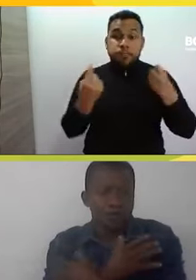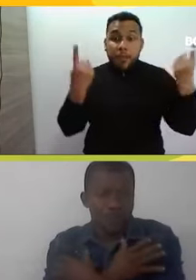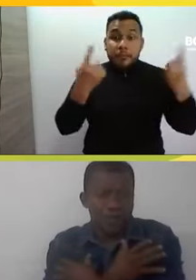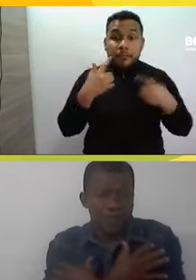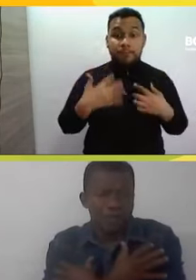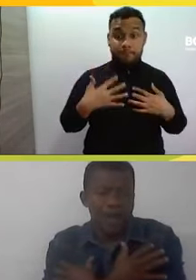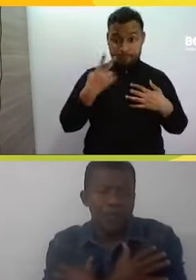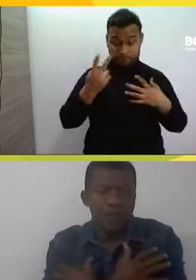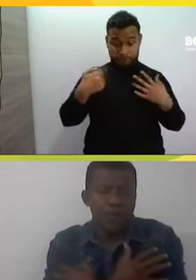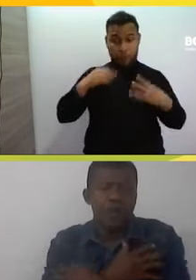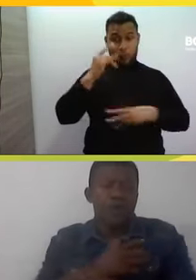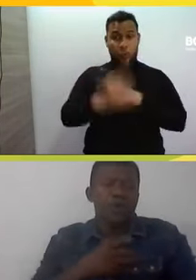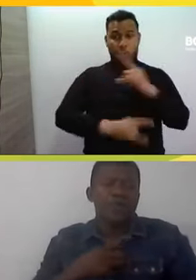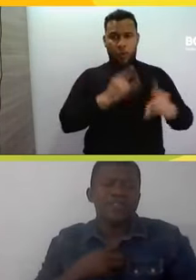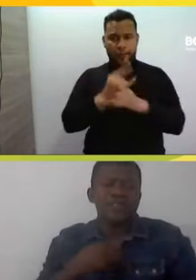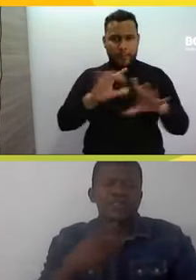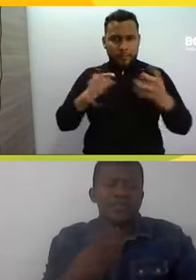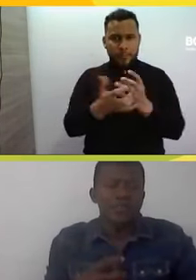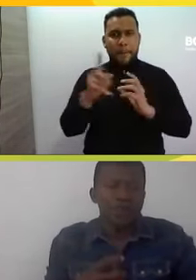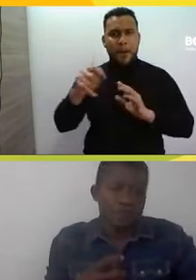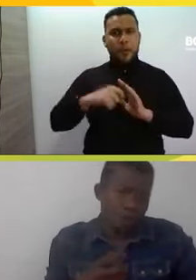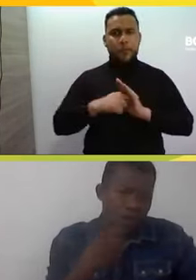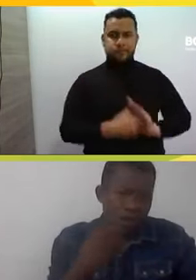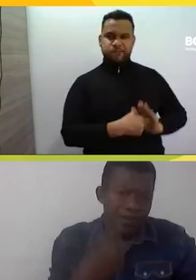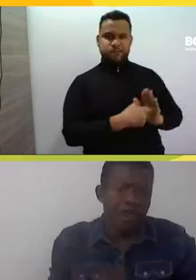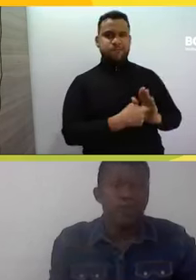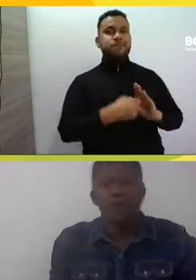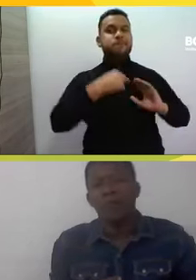pero conservando lo más íntimo